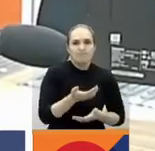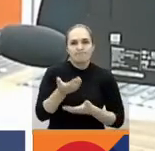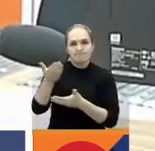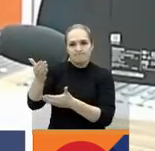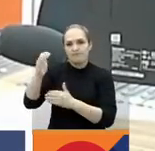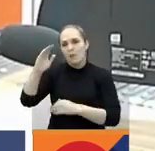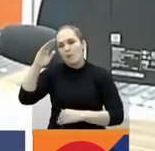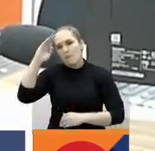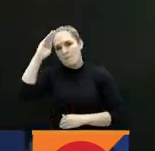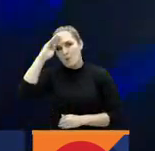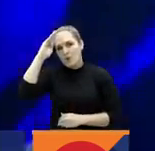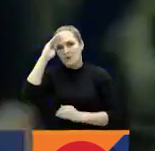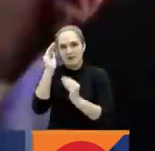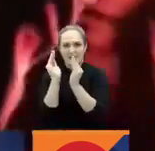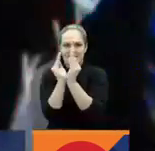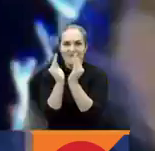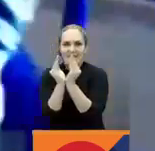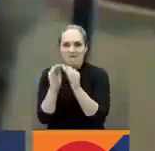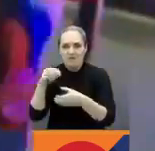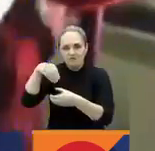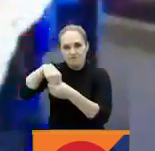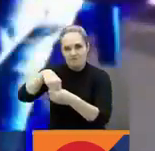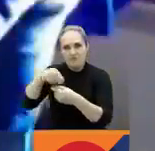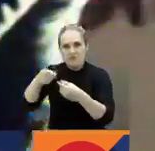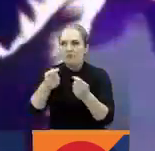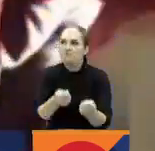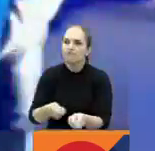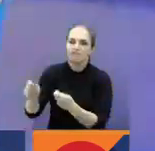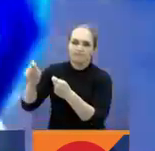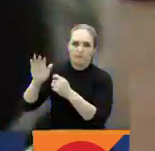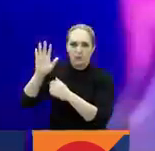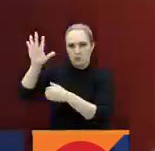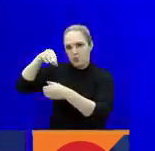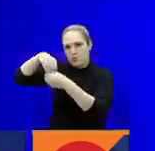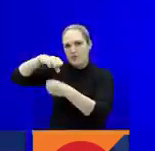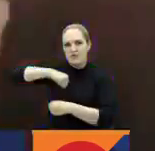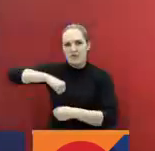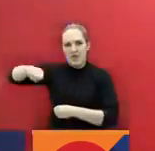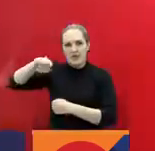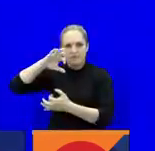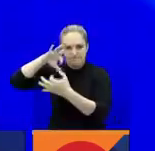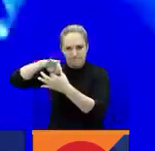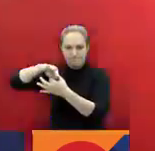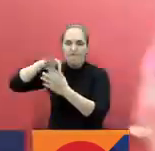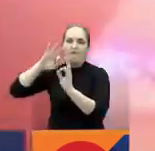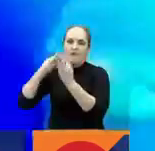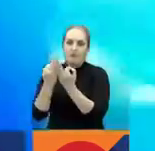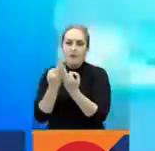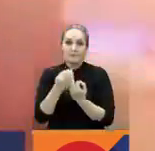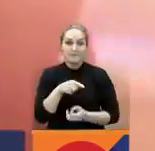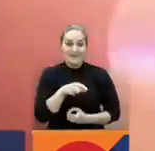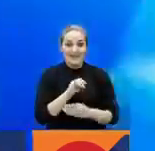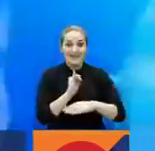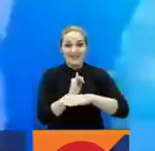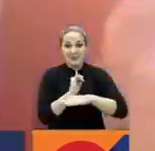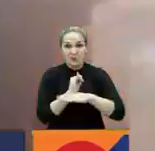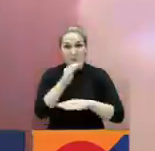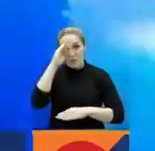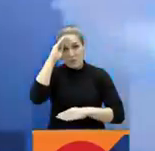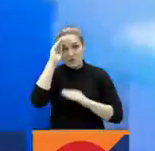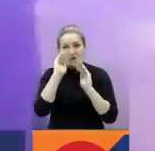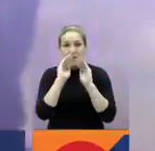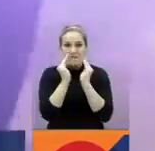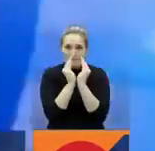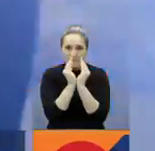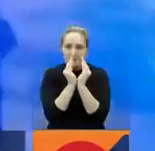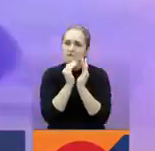de Infancia y Adolescencia para el inicio de la ruta de restitución de derechos y estar de nuevo con su familia. Esta institución hace una llamada de atención a los